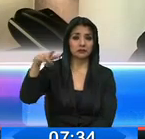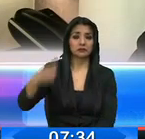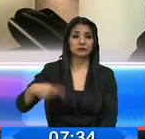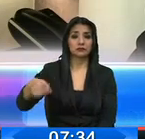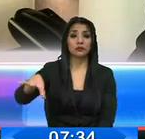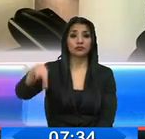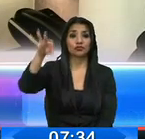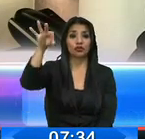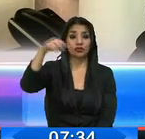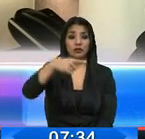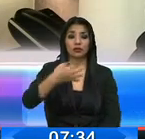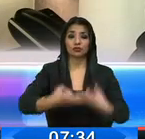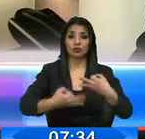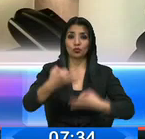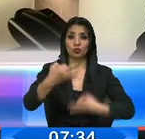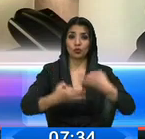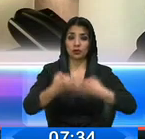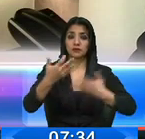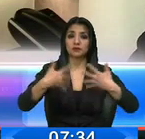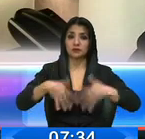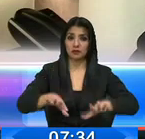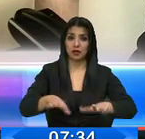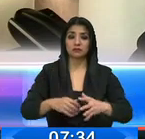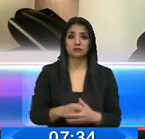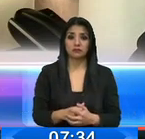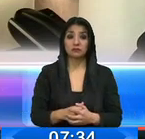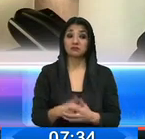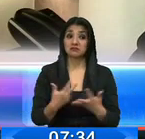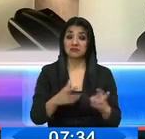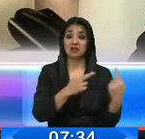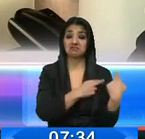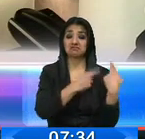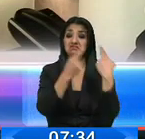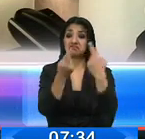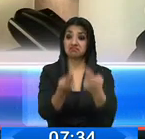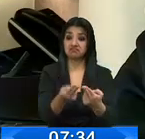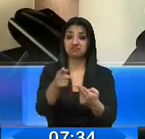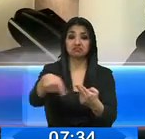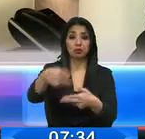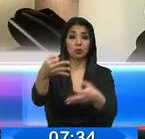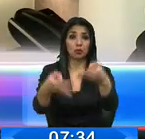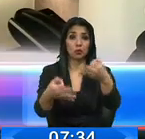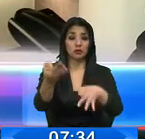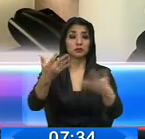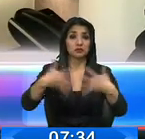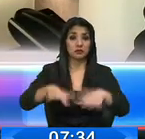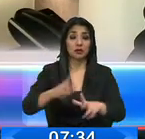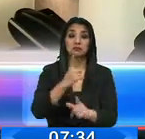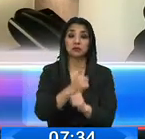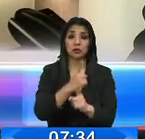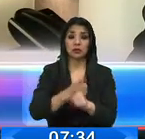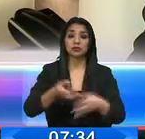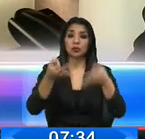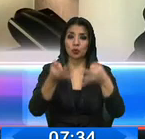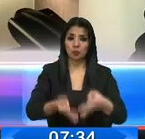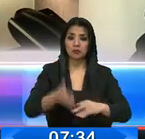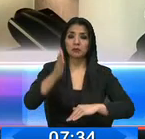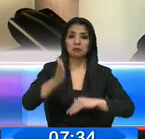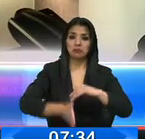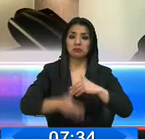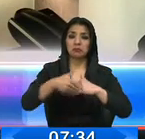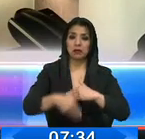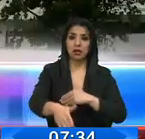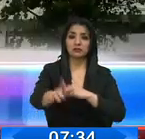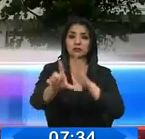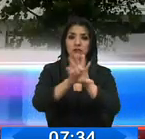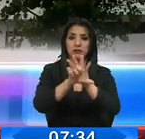sorteados entre los jueces, han abocado conocimiento y están justamente cumpliendo los plazos establecidos en la